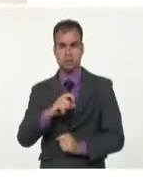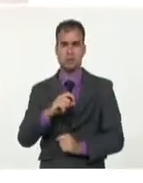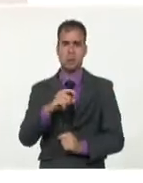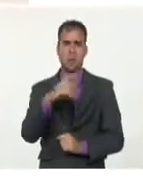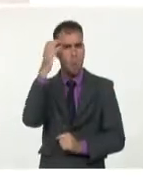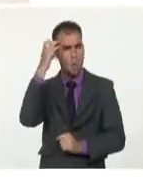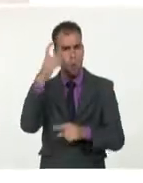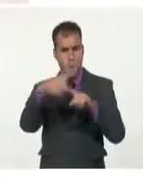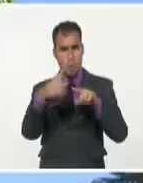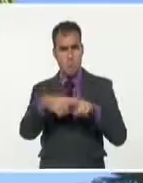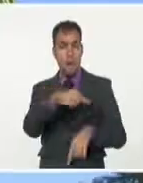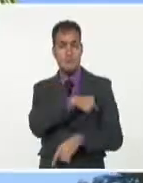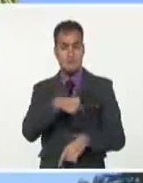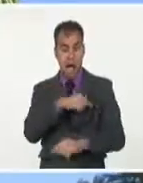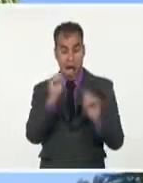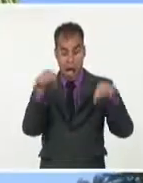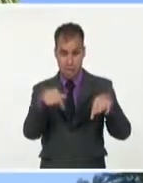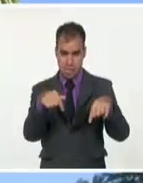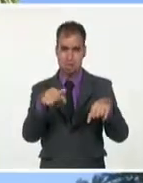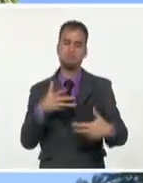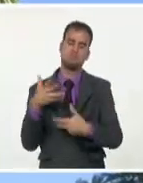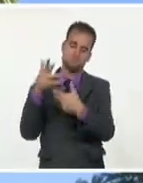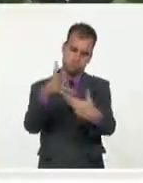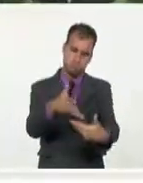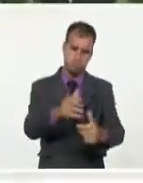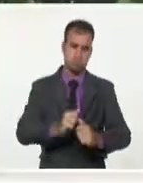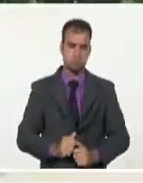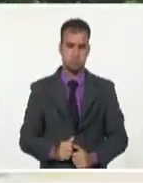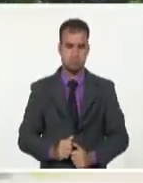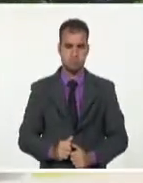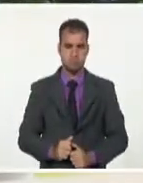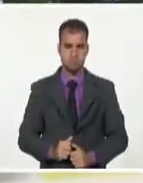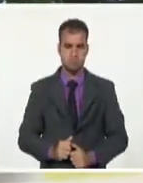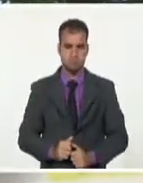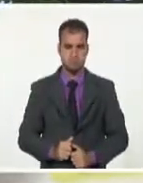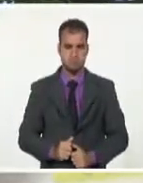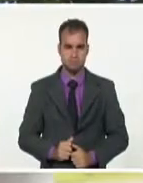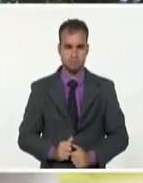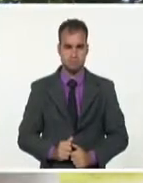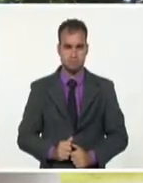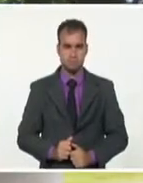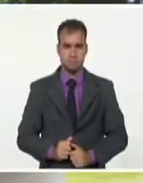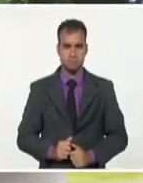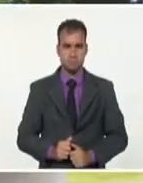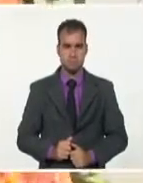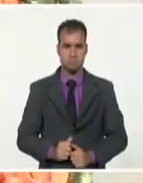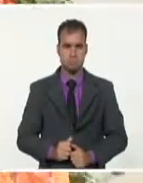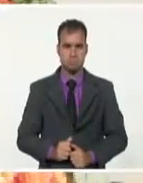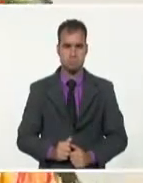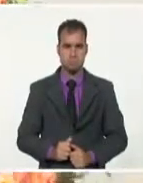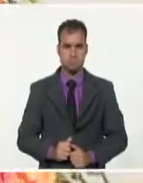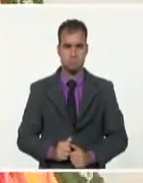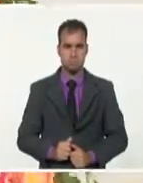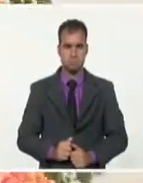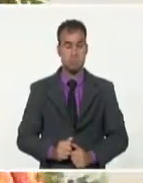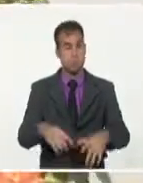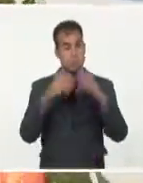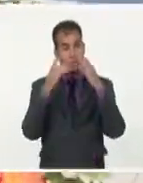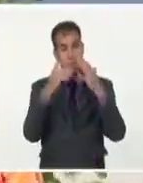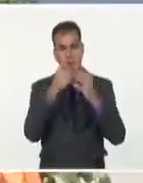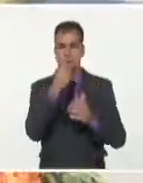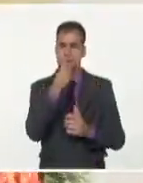el territorio, quienes se acercan a los fundadores buscando saberes y fuerzas. Nada más imprescindible que una madre para